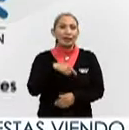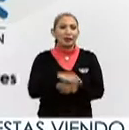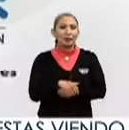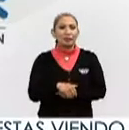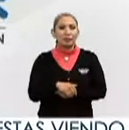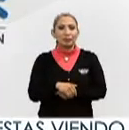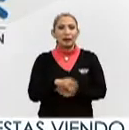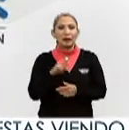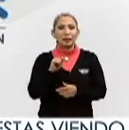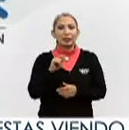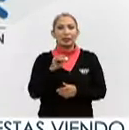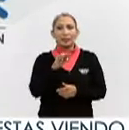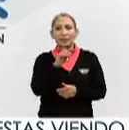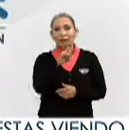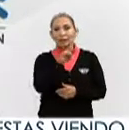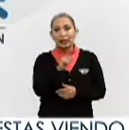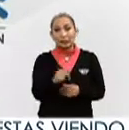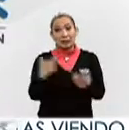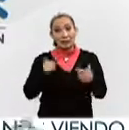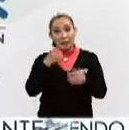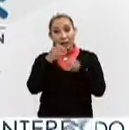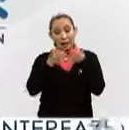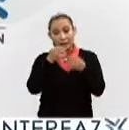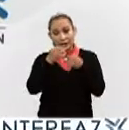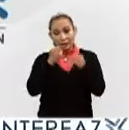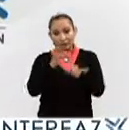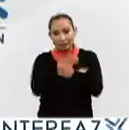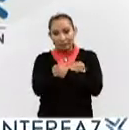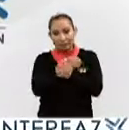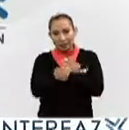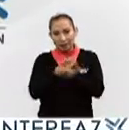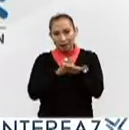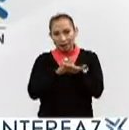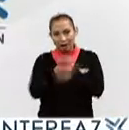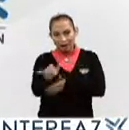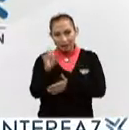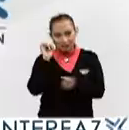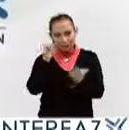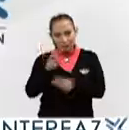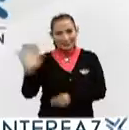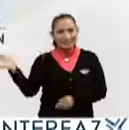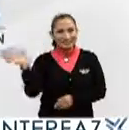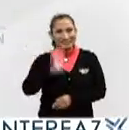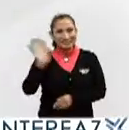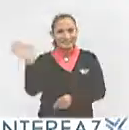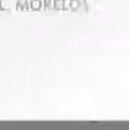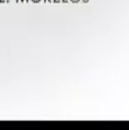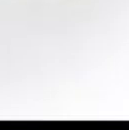este programa Interfaz, y a la Agencia Informativa de Educación de México. Gracias. Hasta luego.